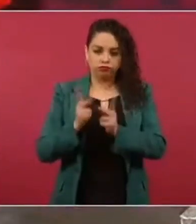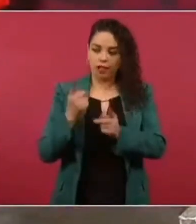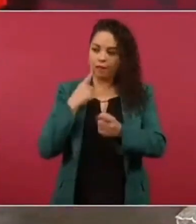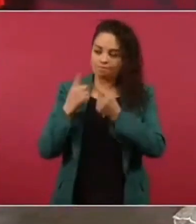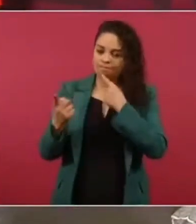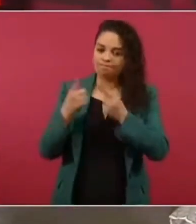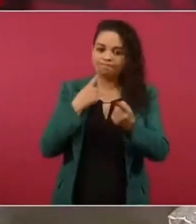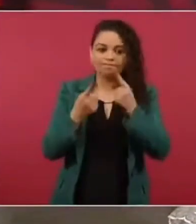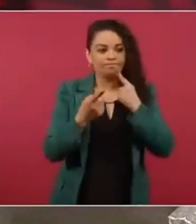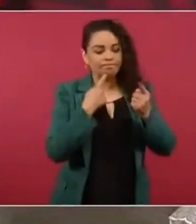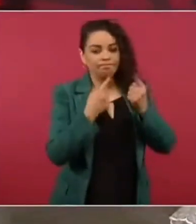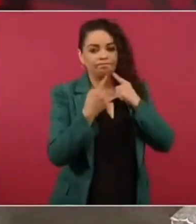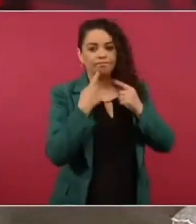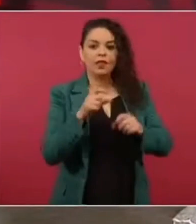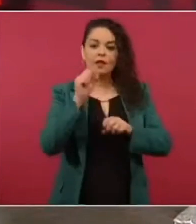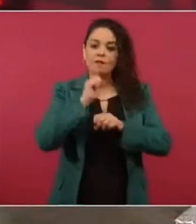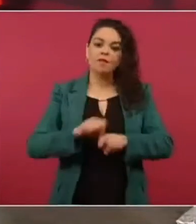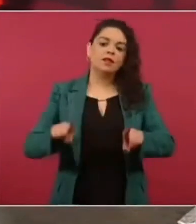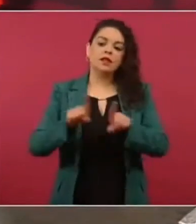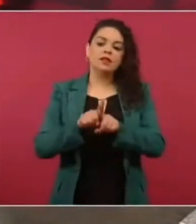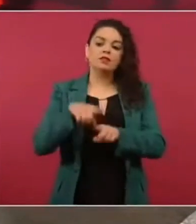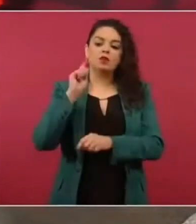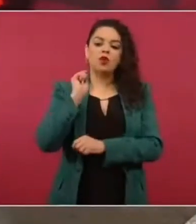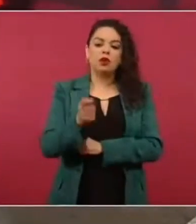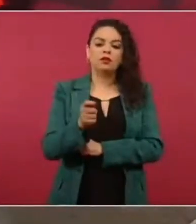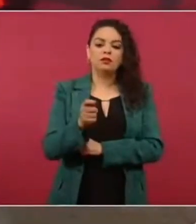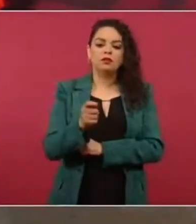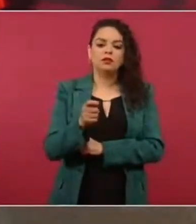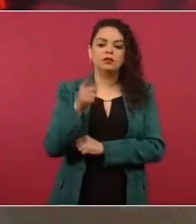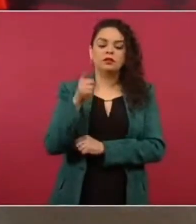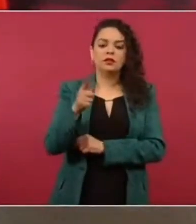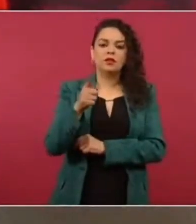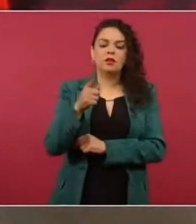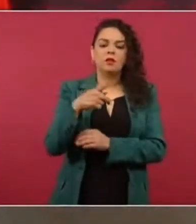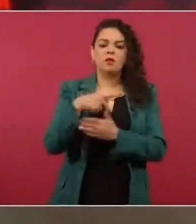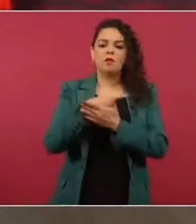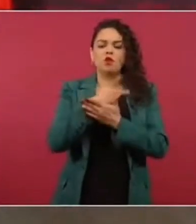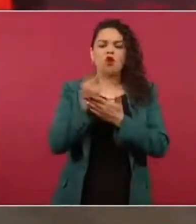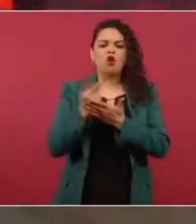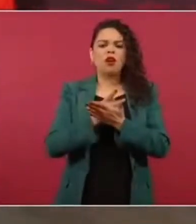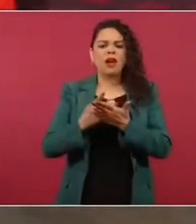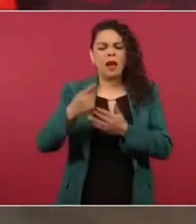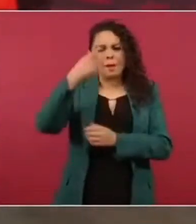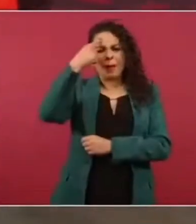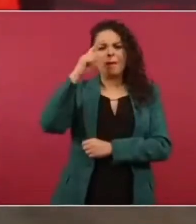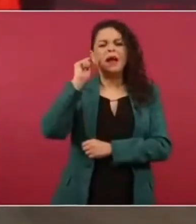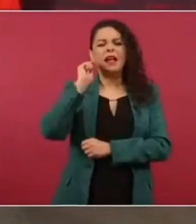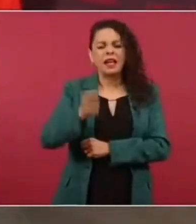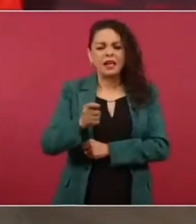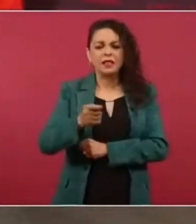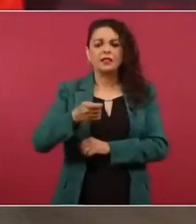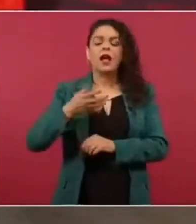también del programa de rehabilitación de las plantas